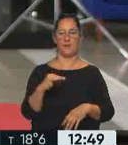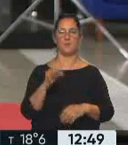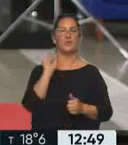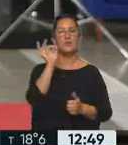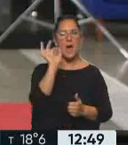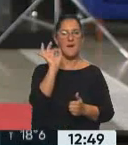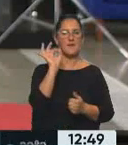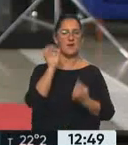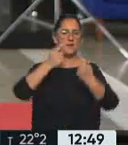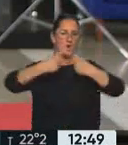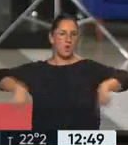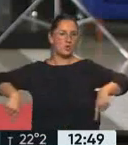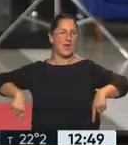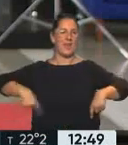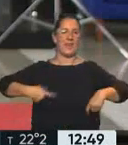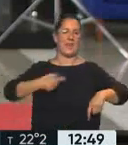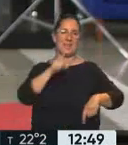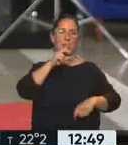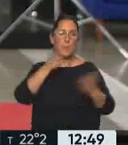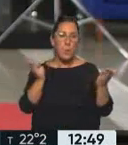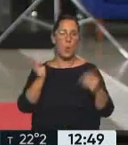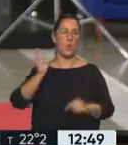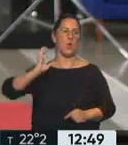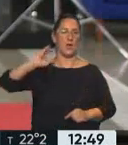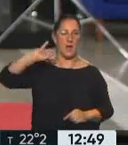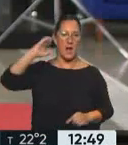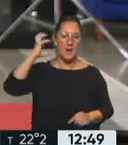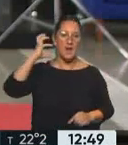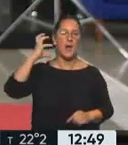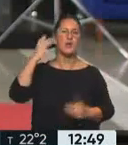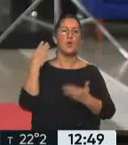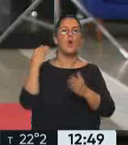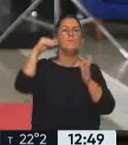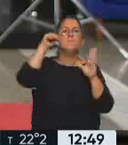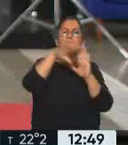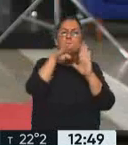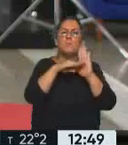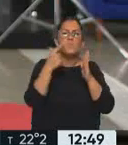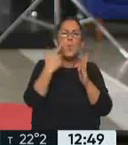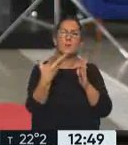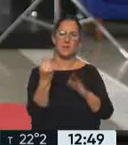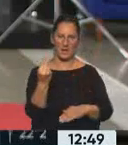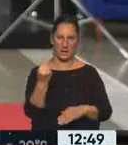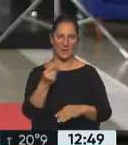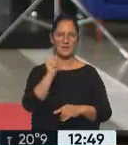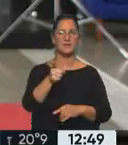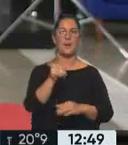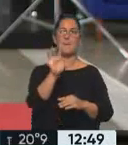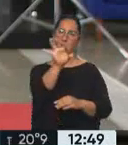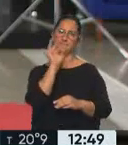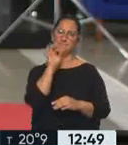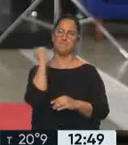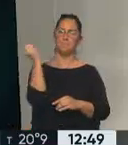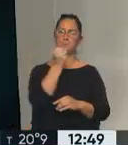tanto de lo que el canal y las radios ponen en su programación y destacar la programación